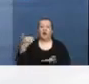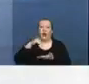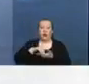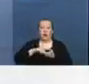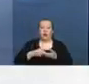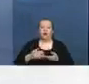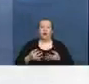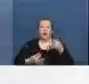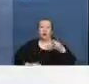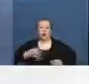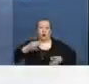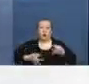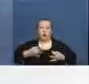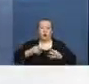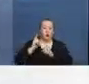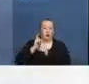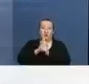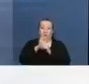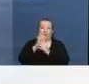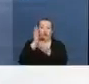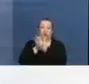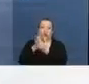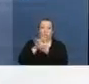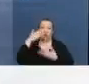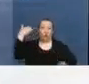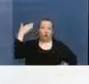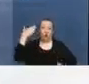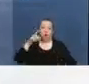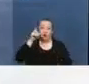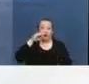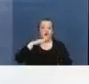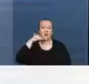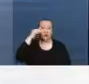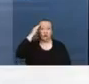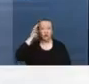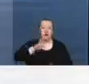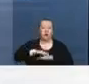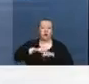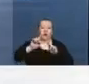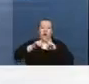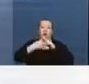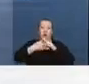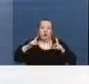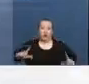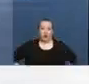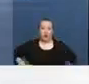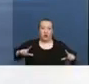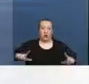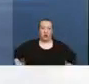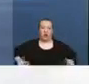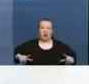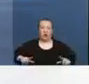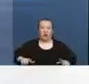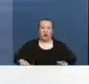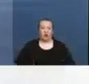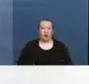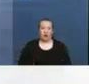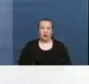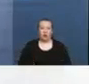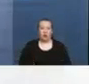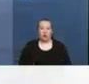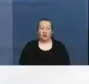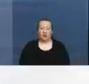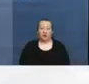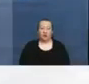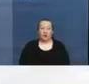la persecución política persecución política que empezó con moreno y con el caso de brecha que perdimos la capacidad de asombro recuerden que